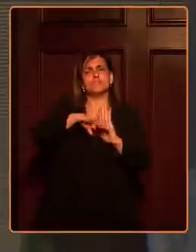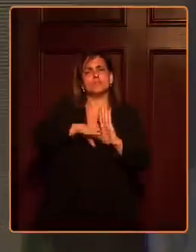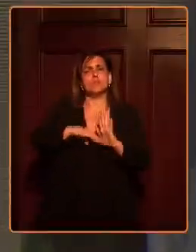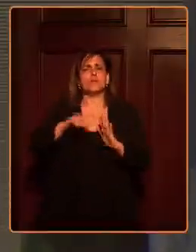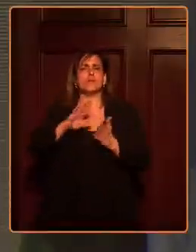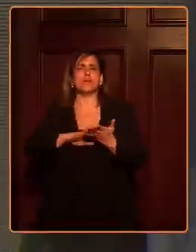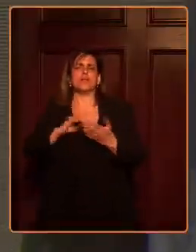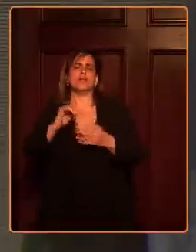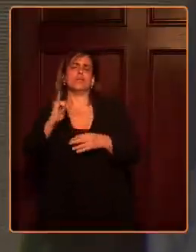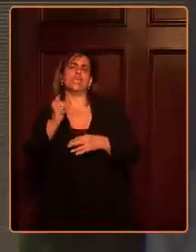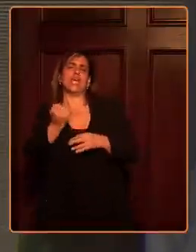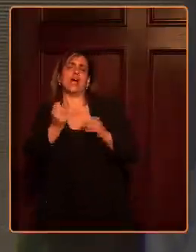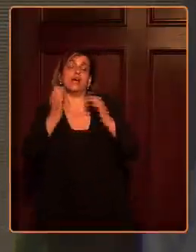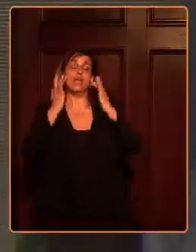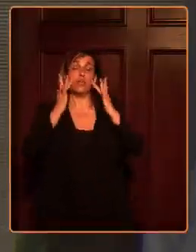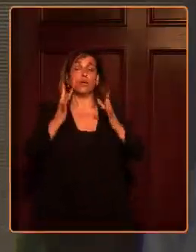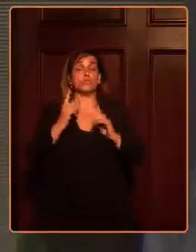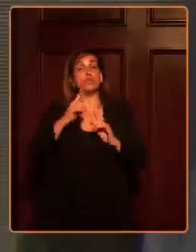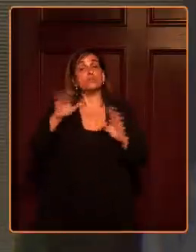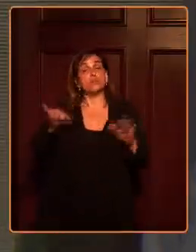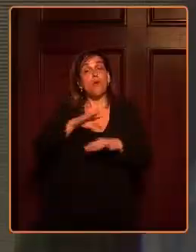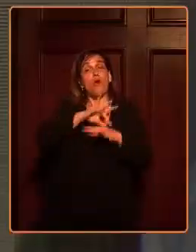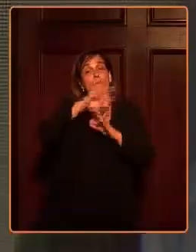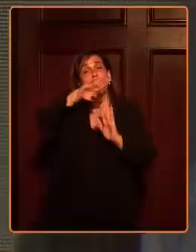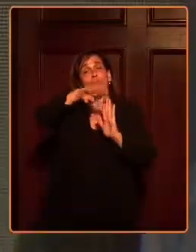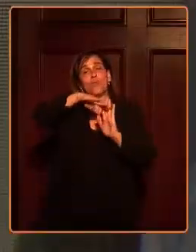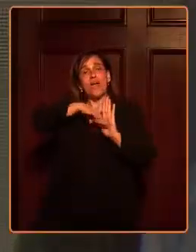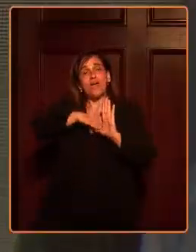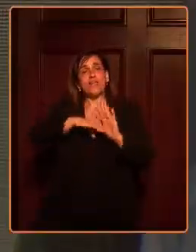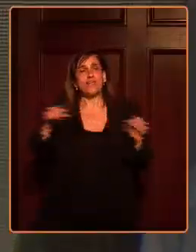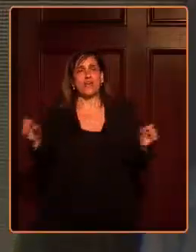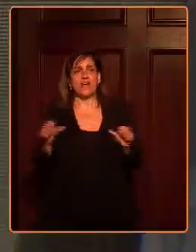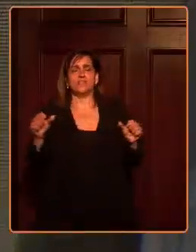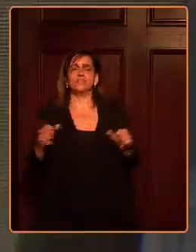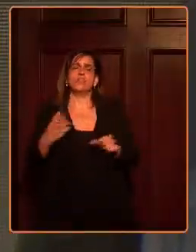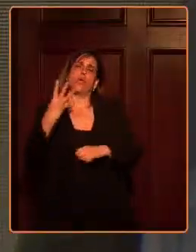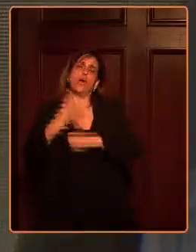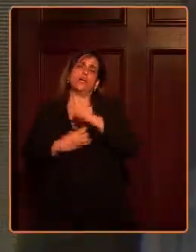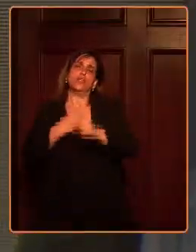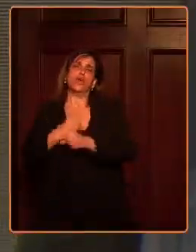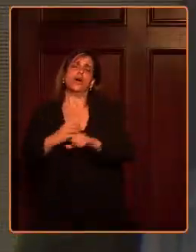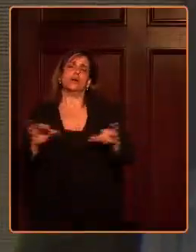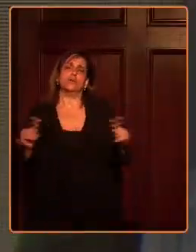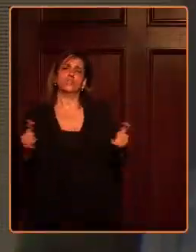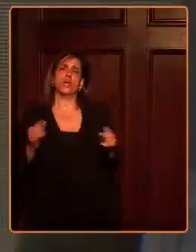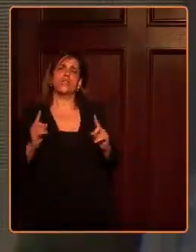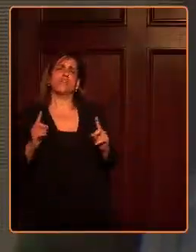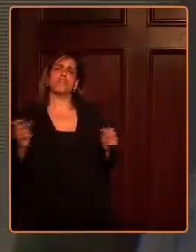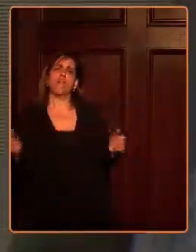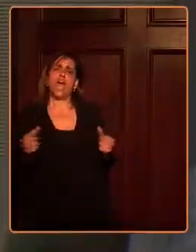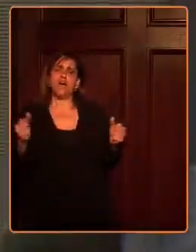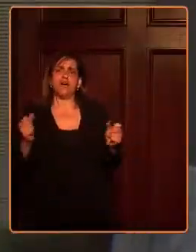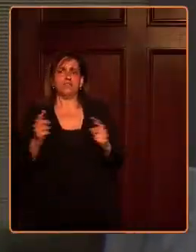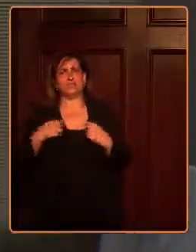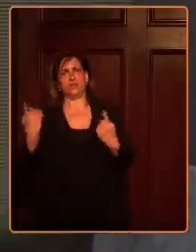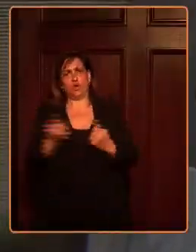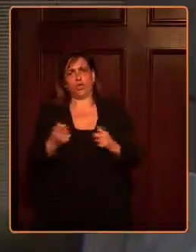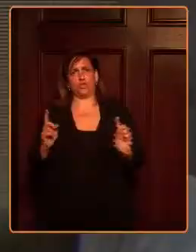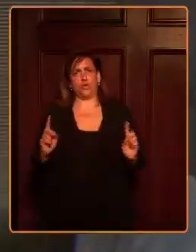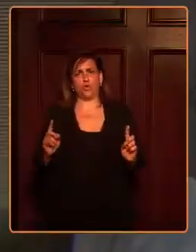educación, y normalmente una guía que se produjo hace 4 años debería ser algo que todo el mundo